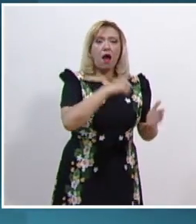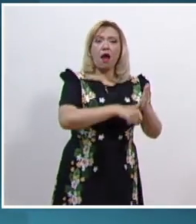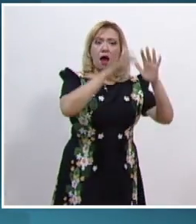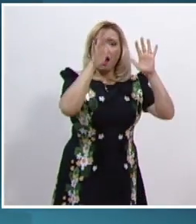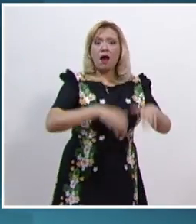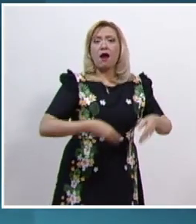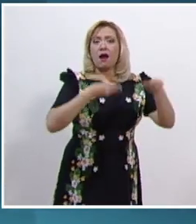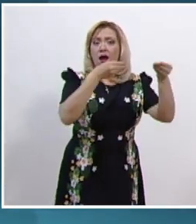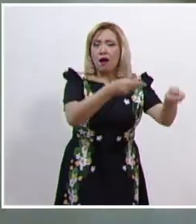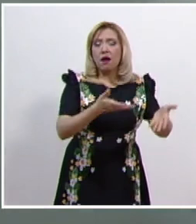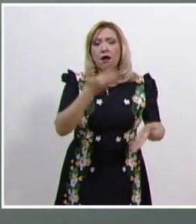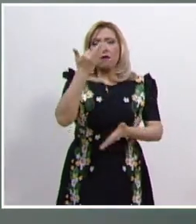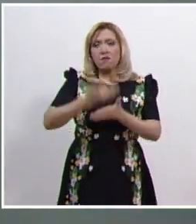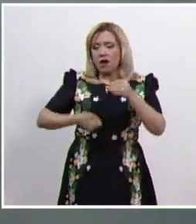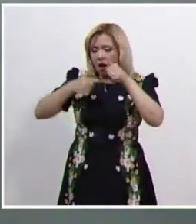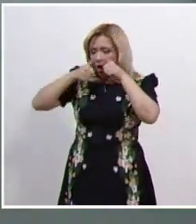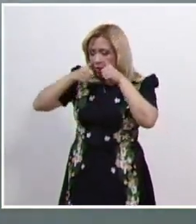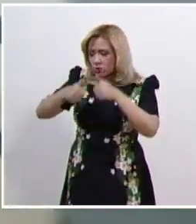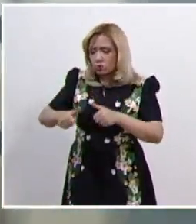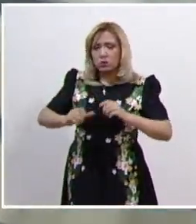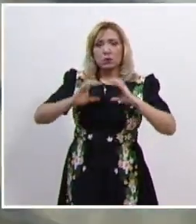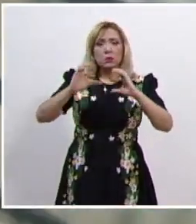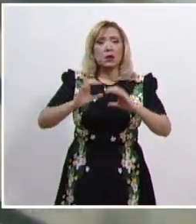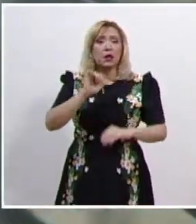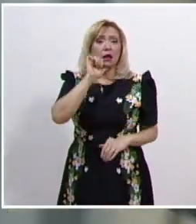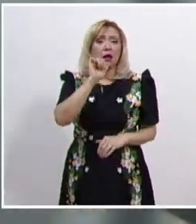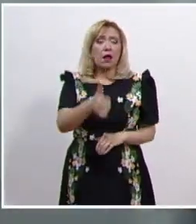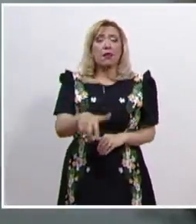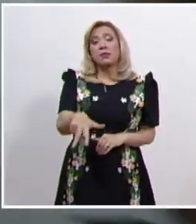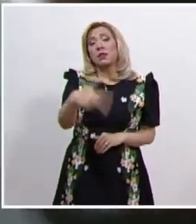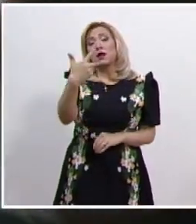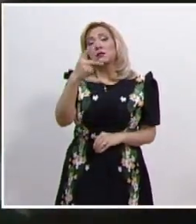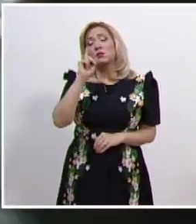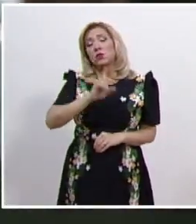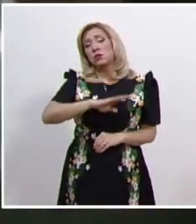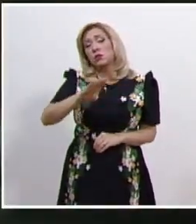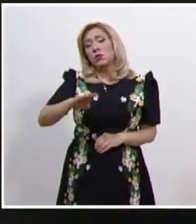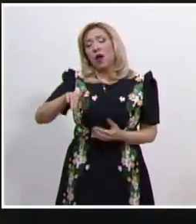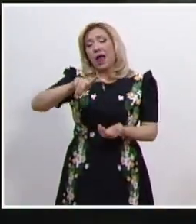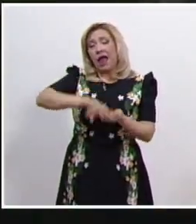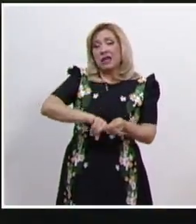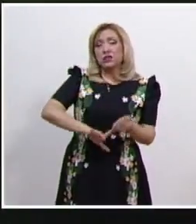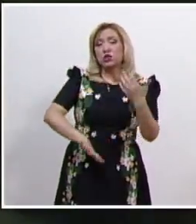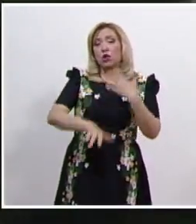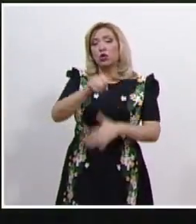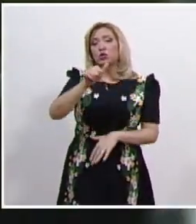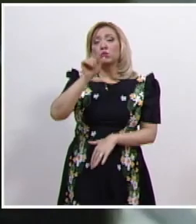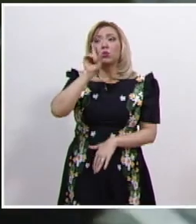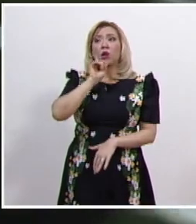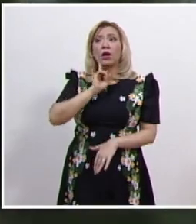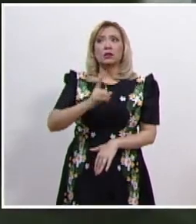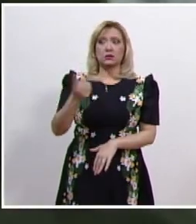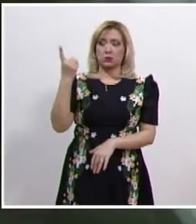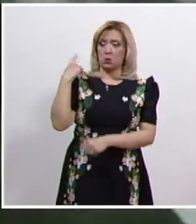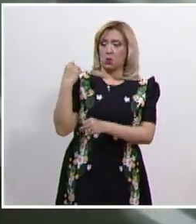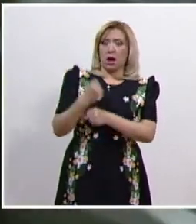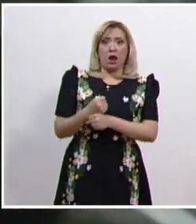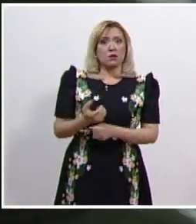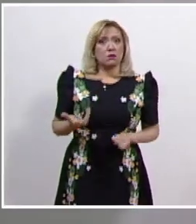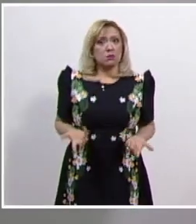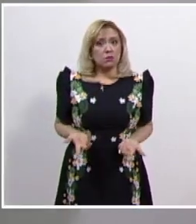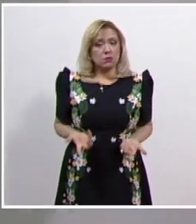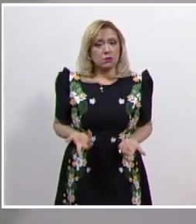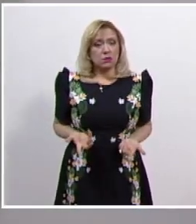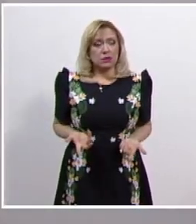falta de atención y cuidado propició la muerte de 13 internas, 11 de ellas en 2023. Recomendación que se suma